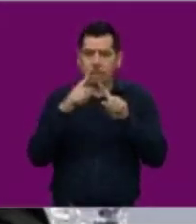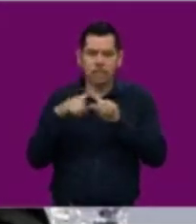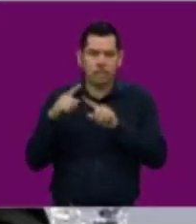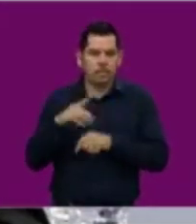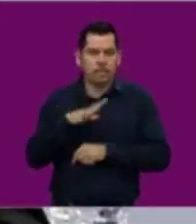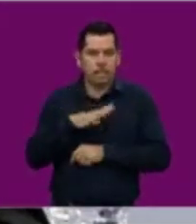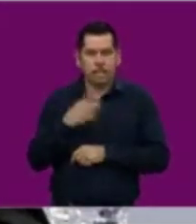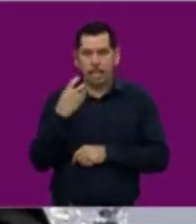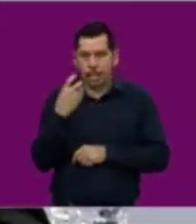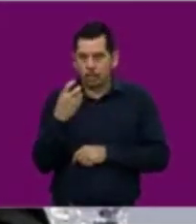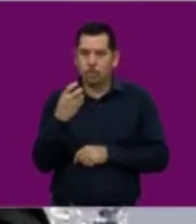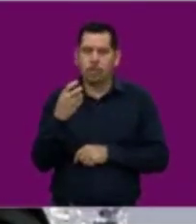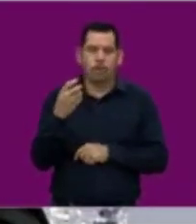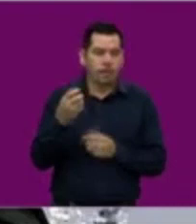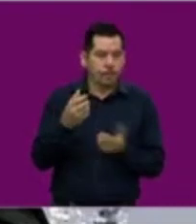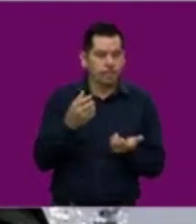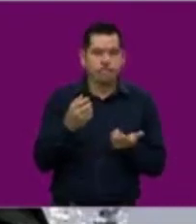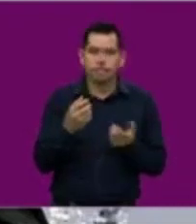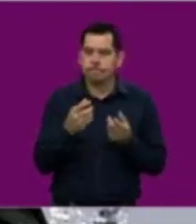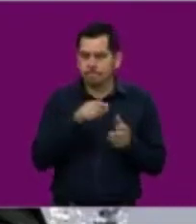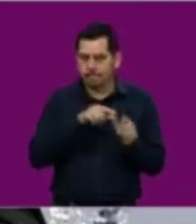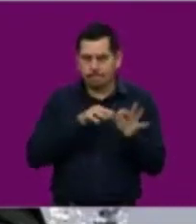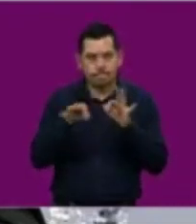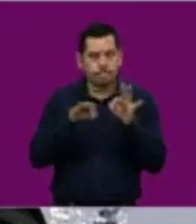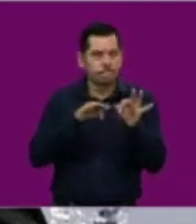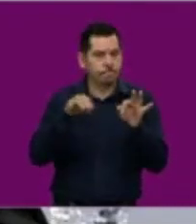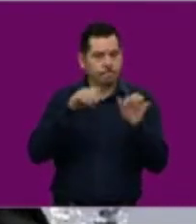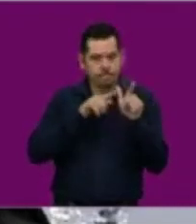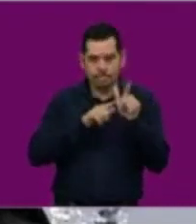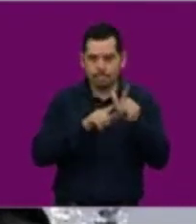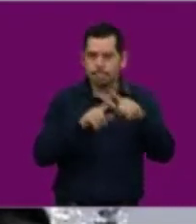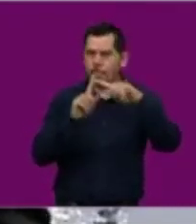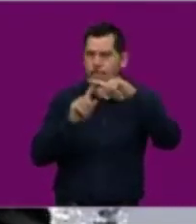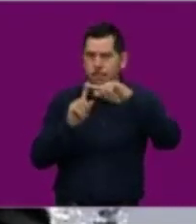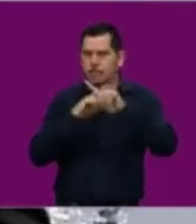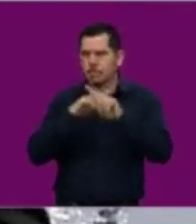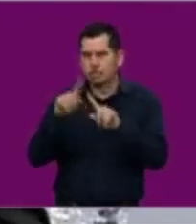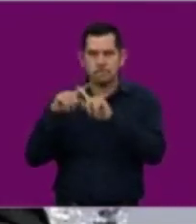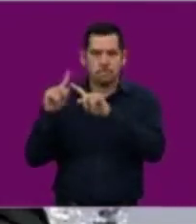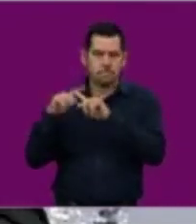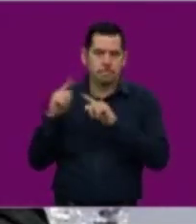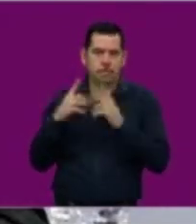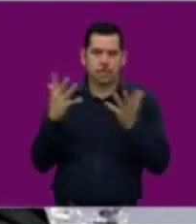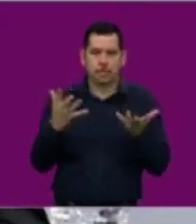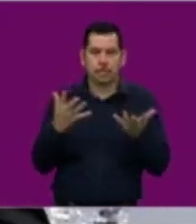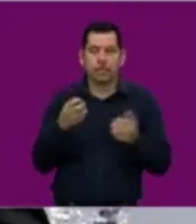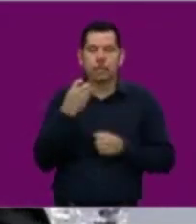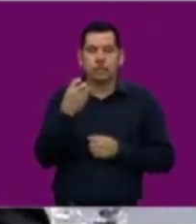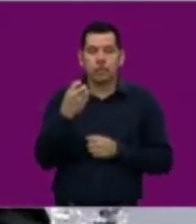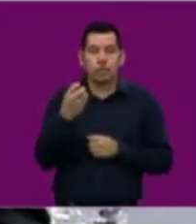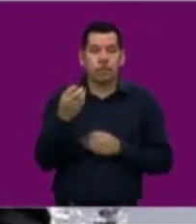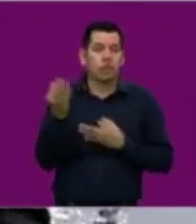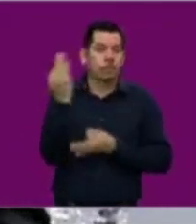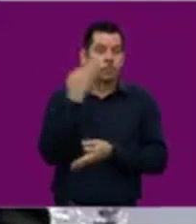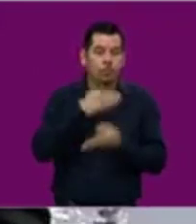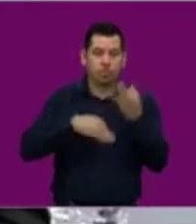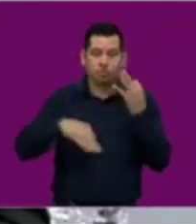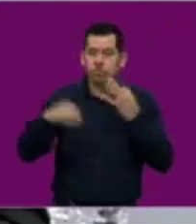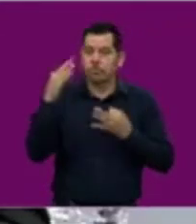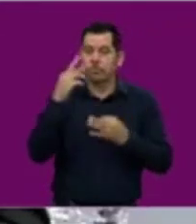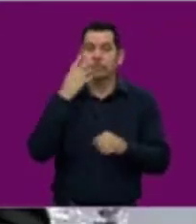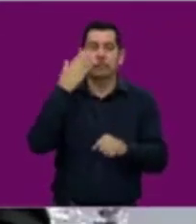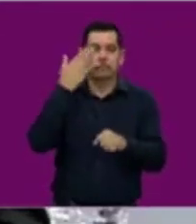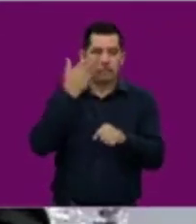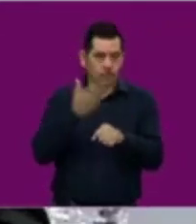cuarto a la carta compromiso de corresponsabilidad esta es con el propósito de que